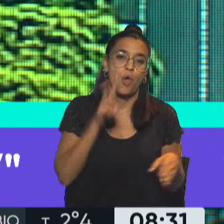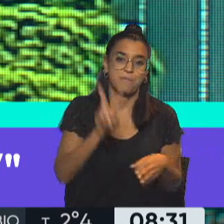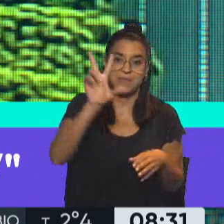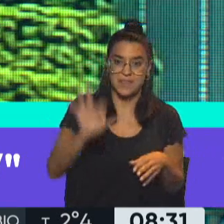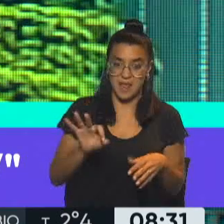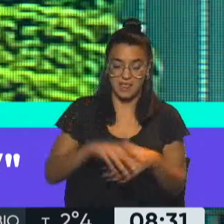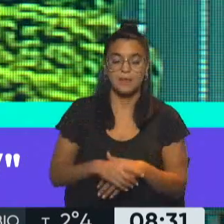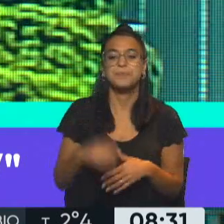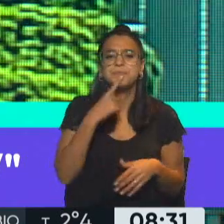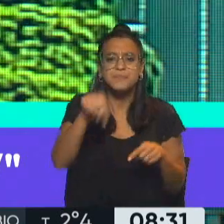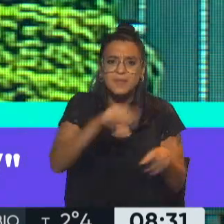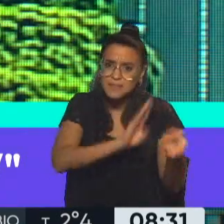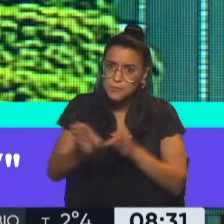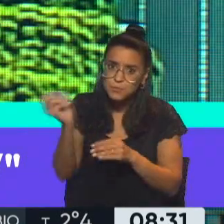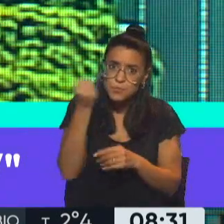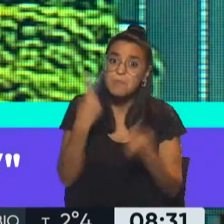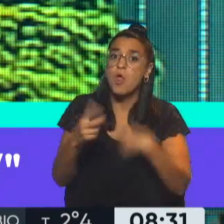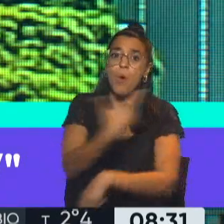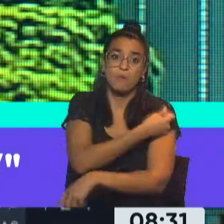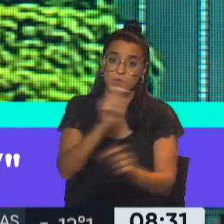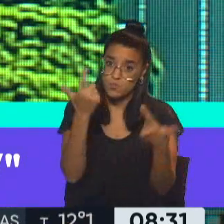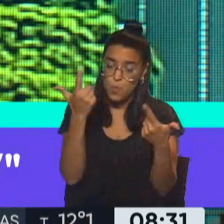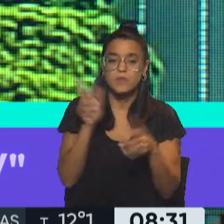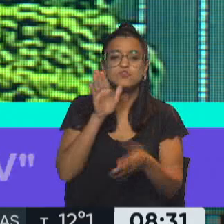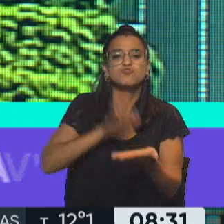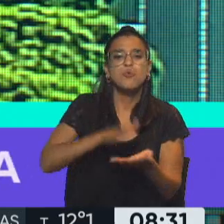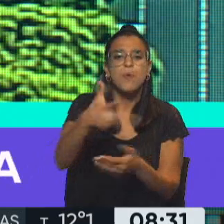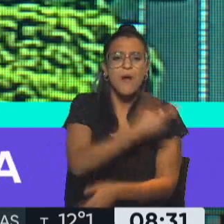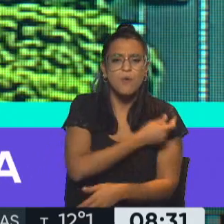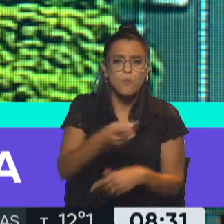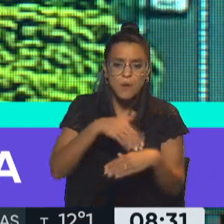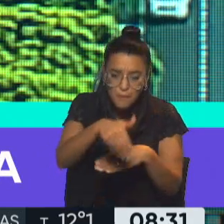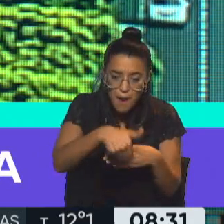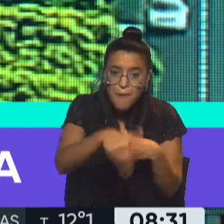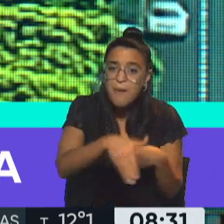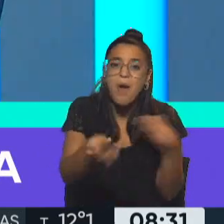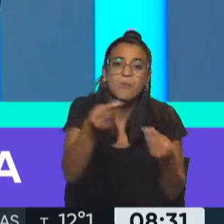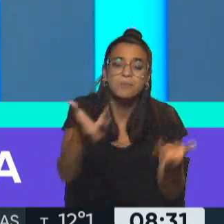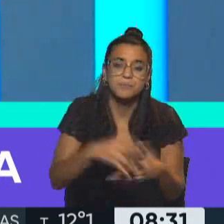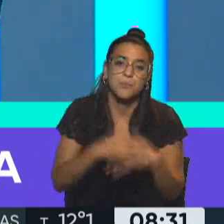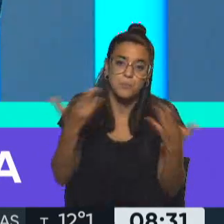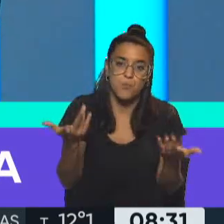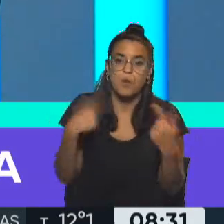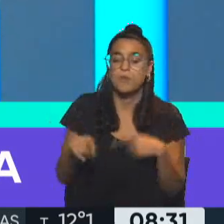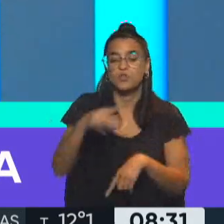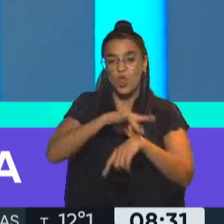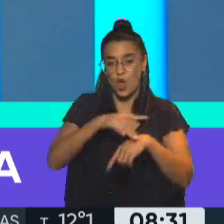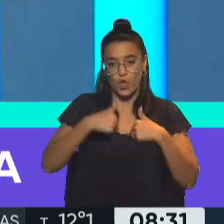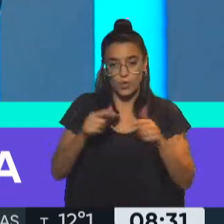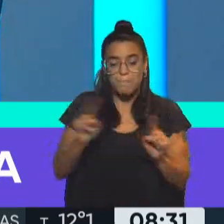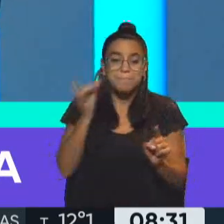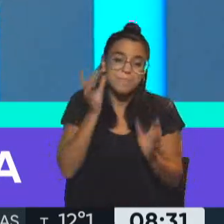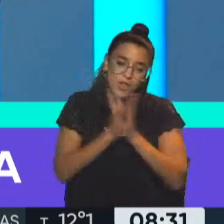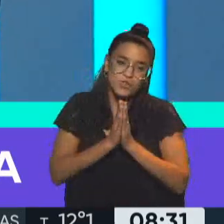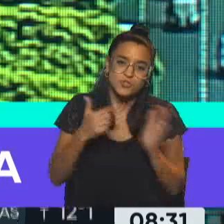decía tenemos tratamientos muy importantes pero la vacuna todavía no está en lo que respecta a la vacuna a cuánto se está de tenerla para operar no soy doctor siempre perdón